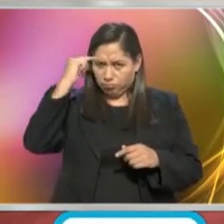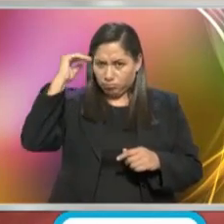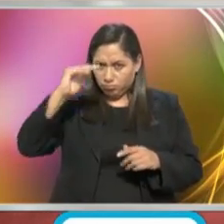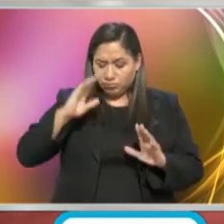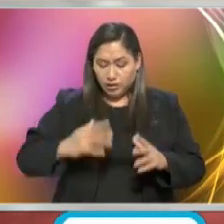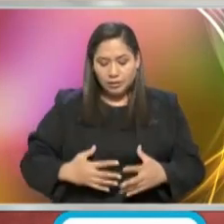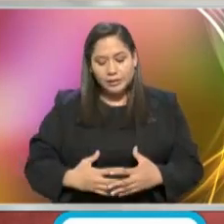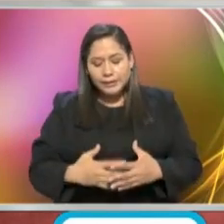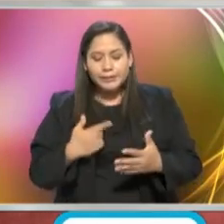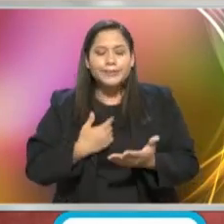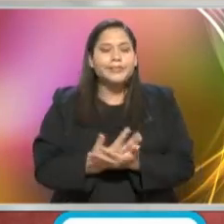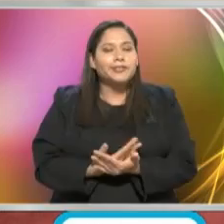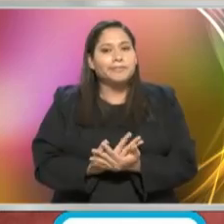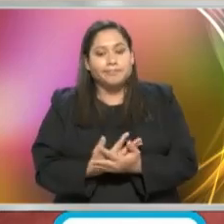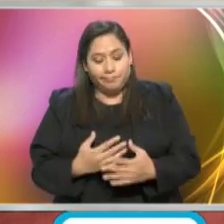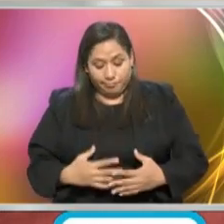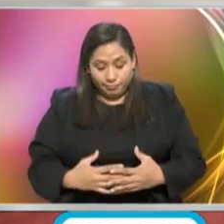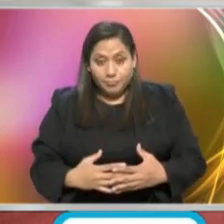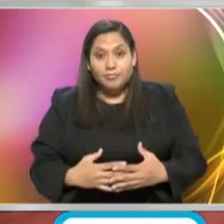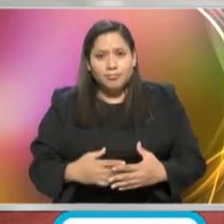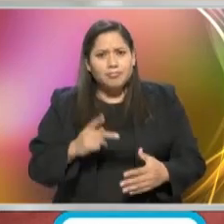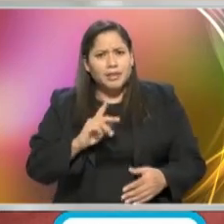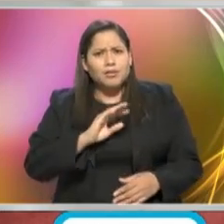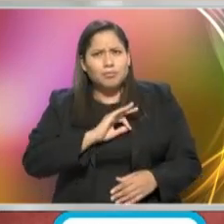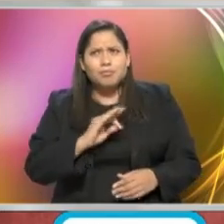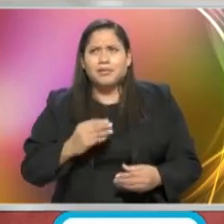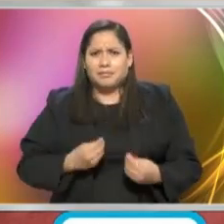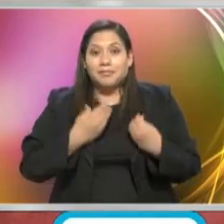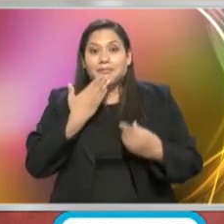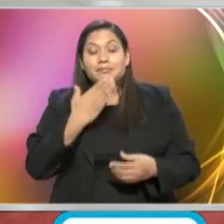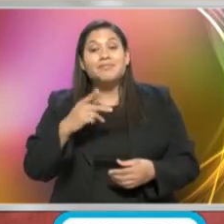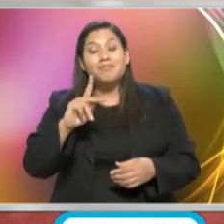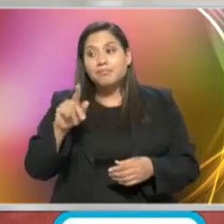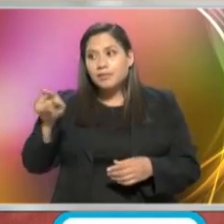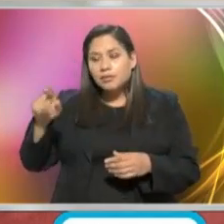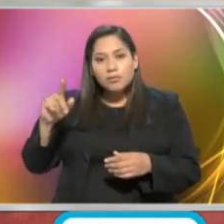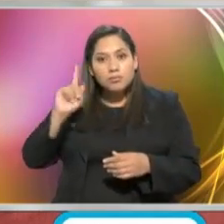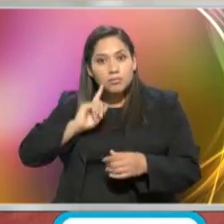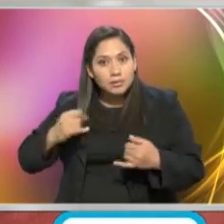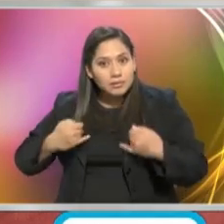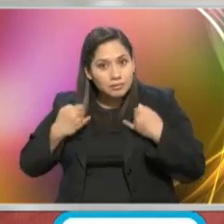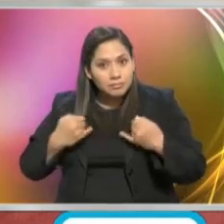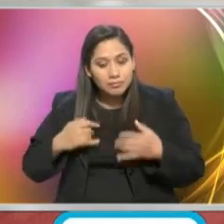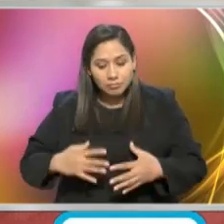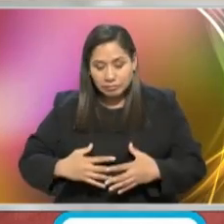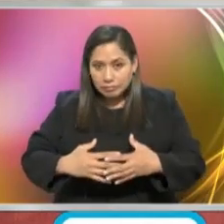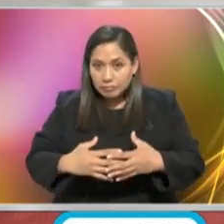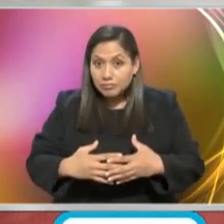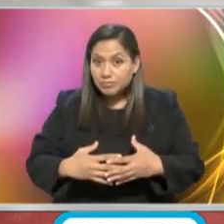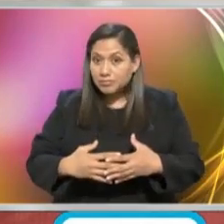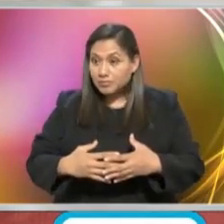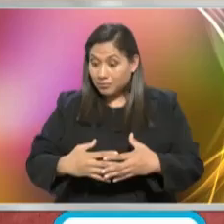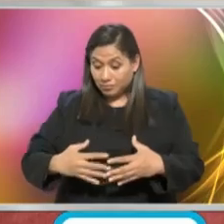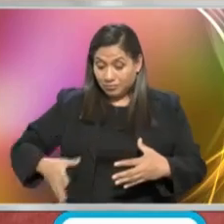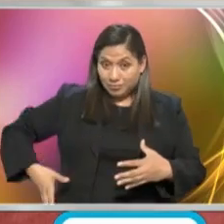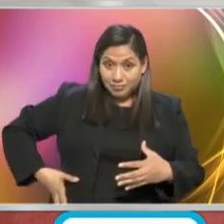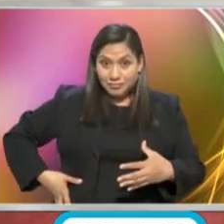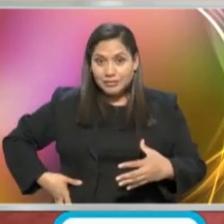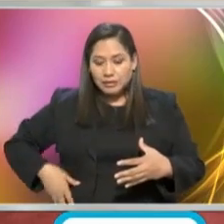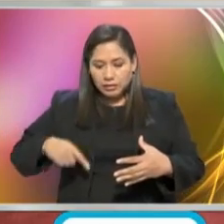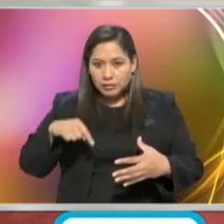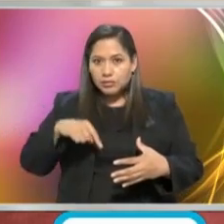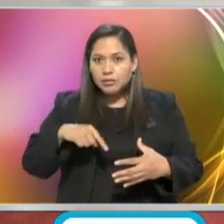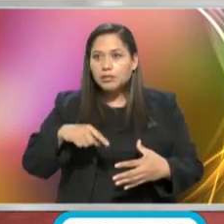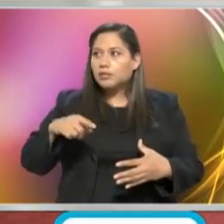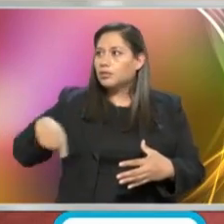pues, si la estás esperando, también puedes disfrutarla al máximo. Pero yéndonos a un embarazo adolescente, no nada más es cargar con eso, sino también con las